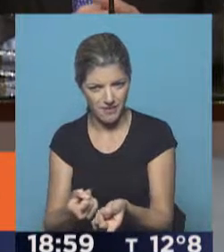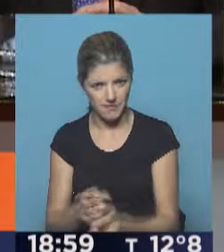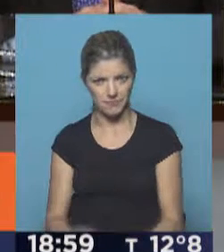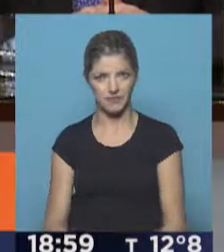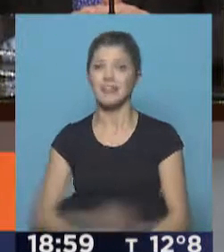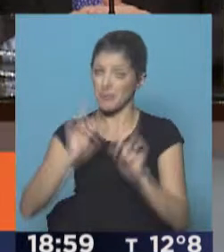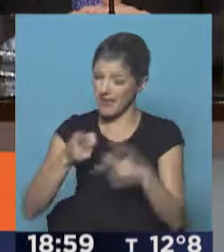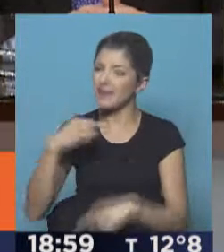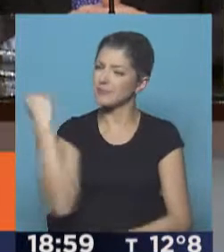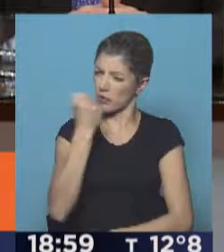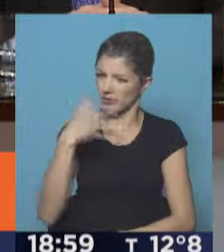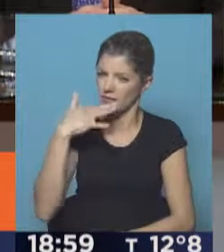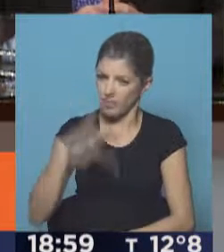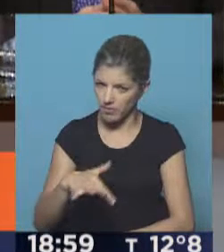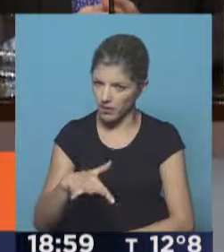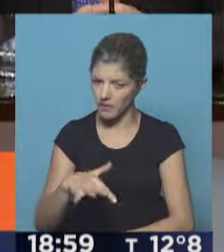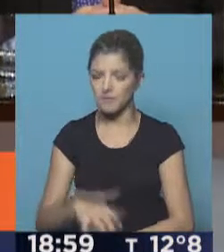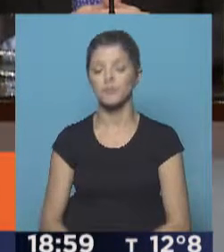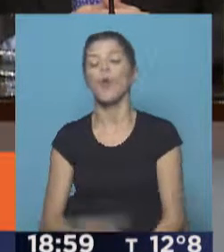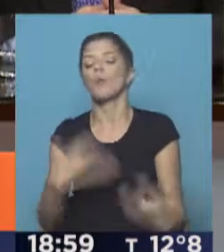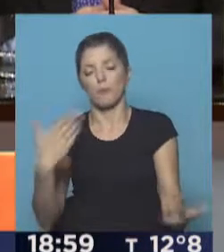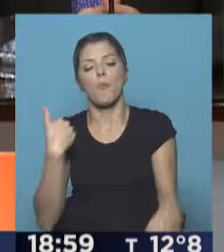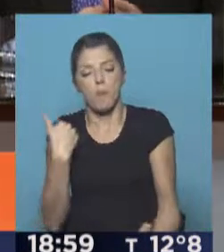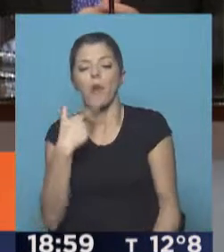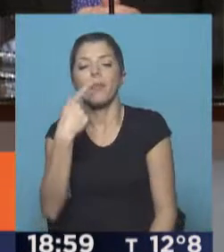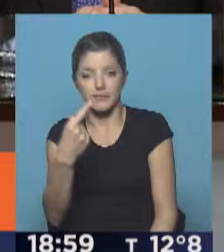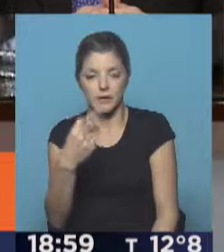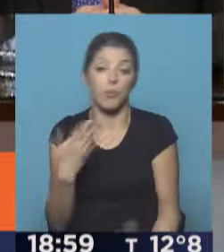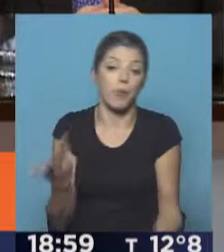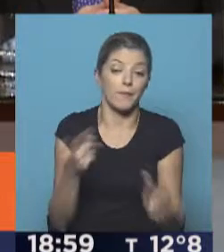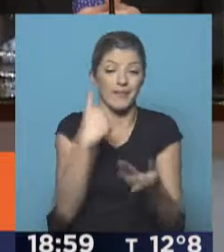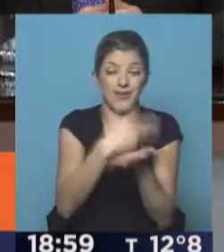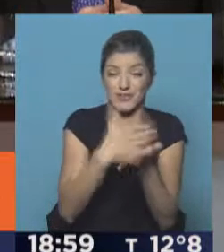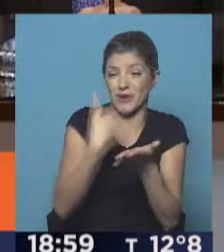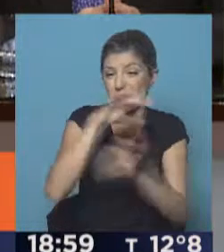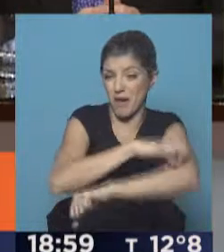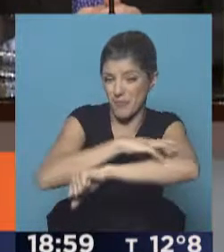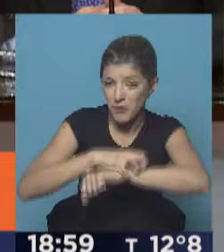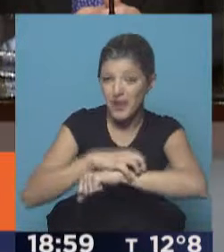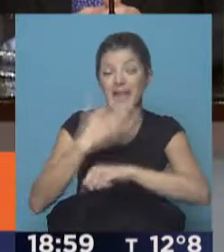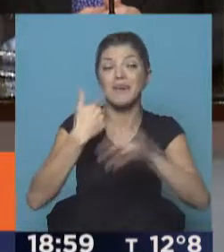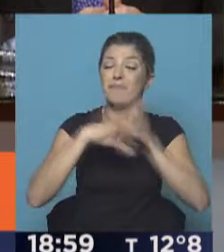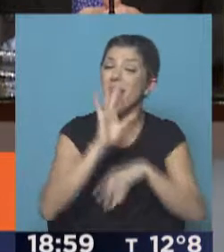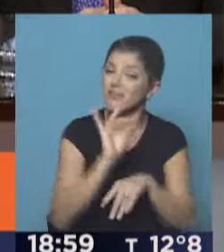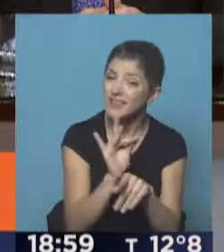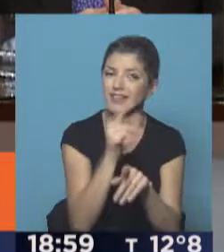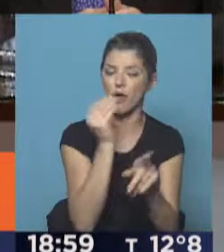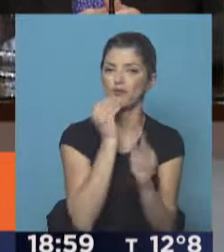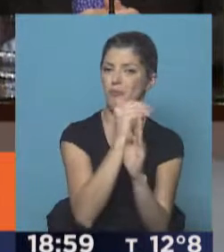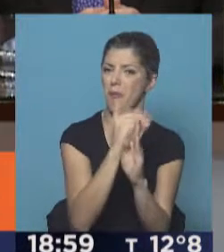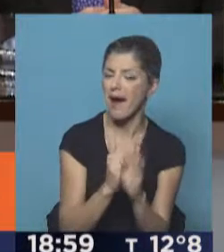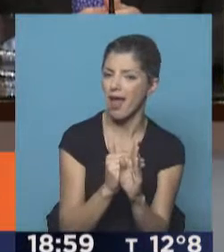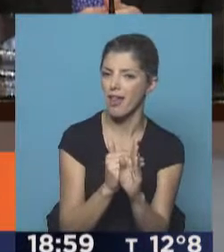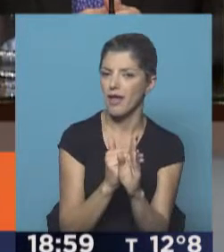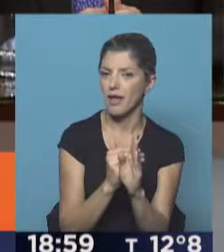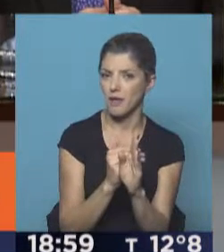también es importante. Obviamente uno puede decir, bueno, en los sectores más bajos es más difícil reducir el consumo, porque generalmente,